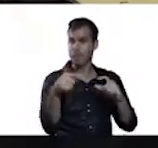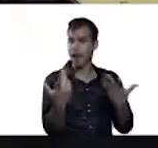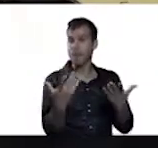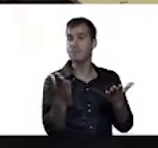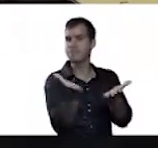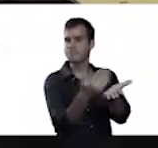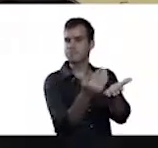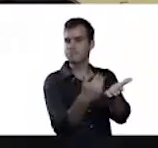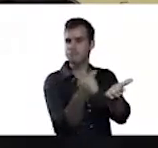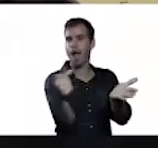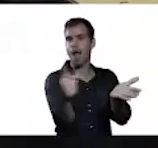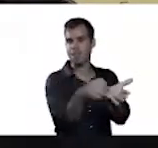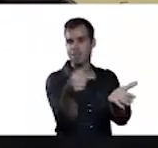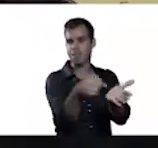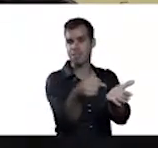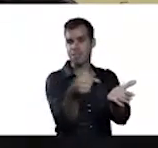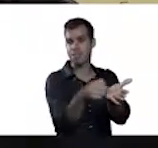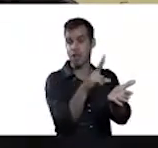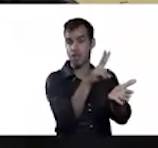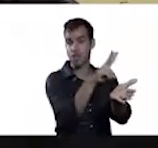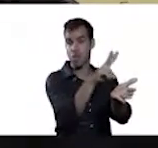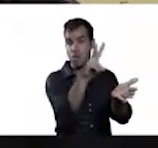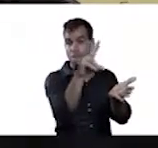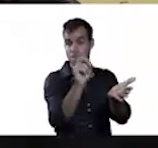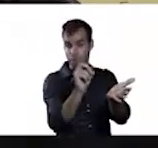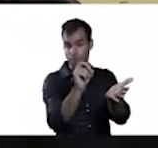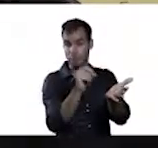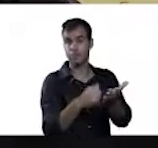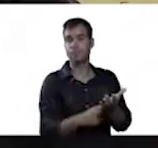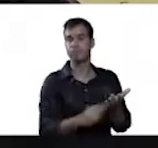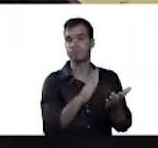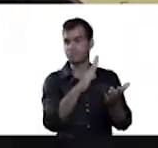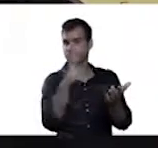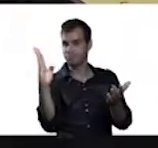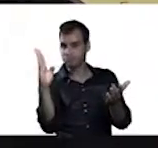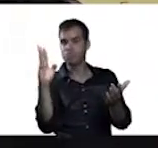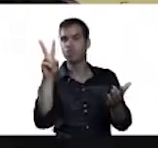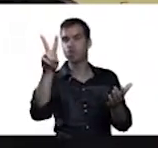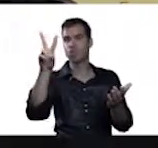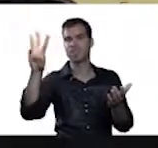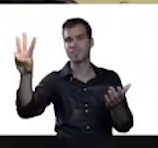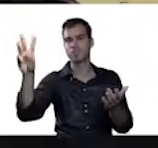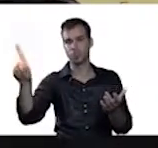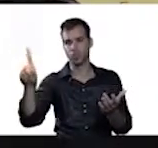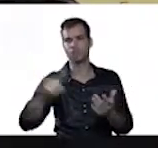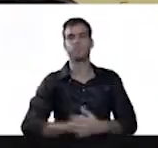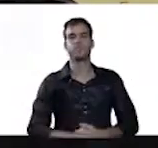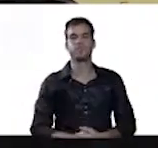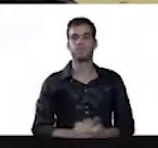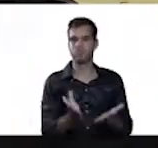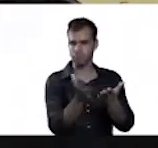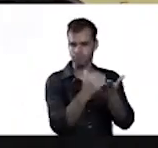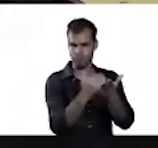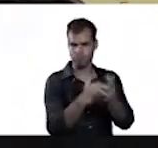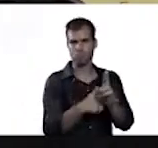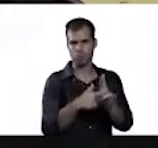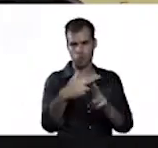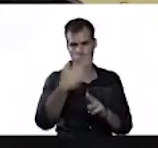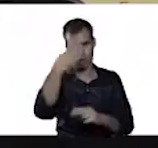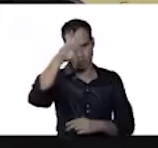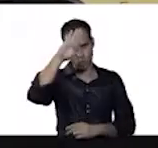Contenido que se encuentran en las páginas de la 220 a la